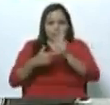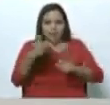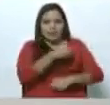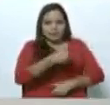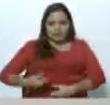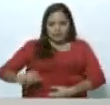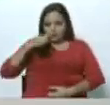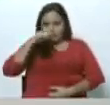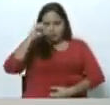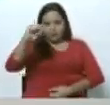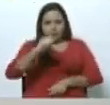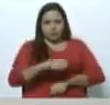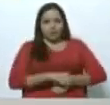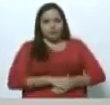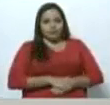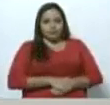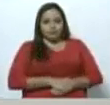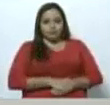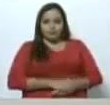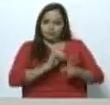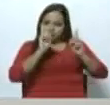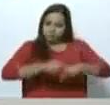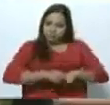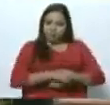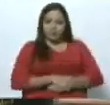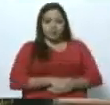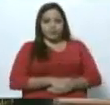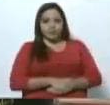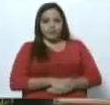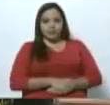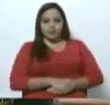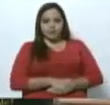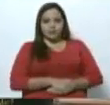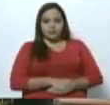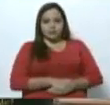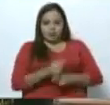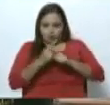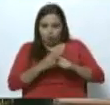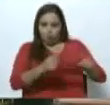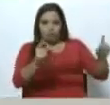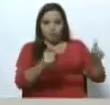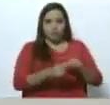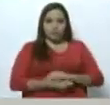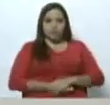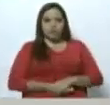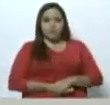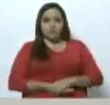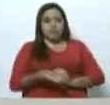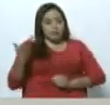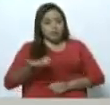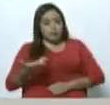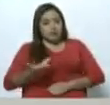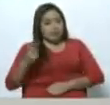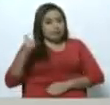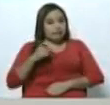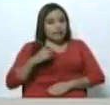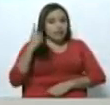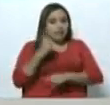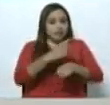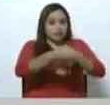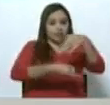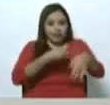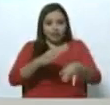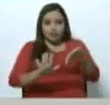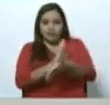Maduro. Y luego, el otro caso de resonancia que necesariamente hay que tocarlo es las